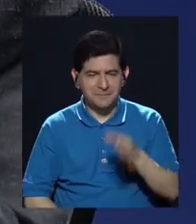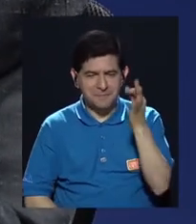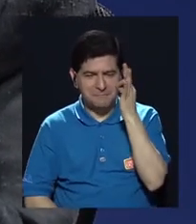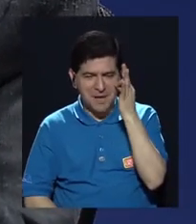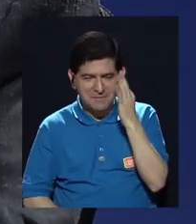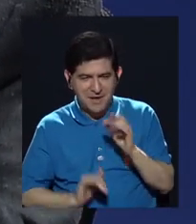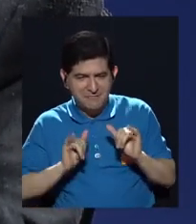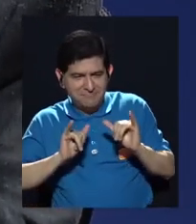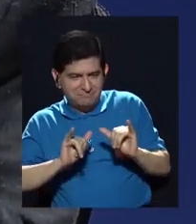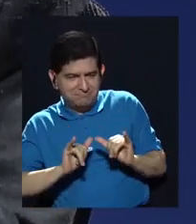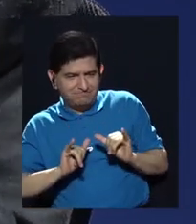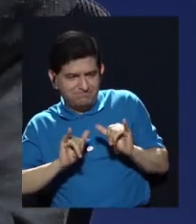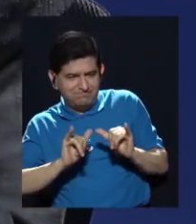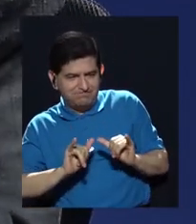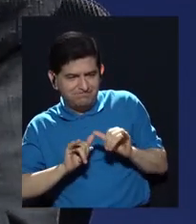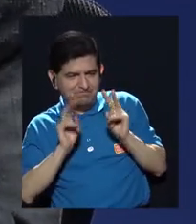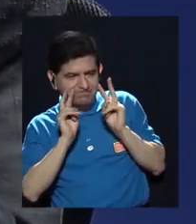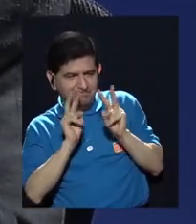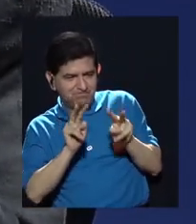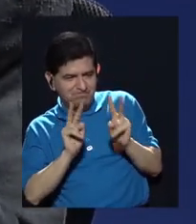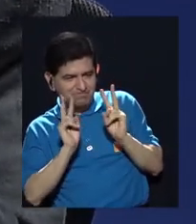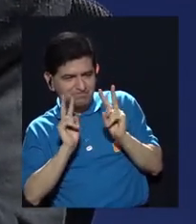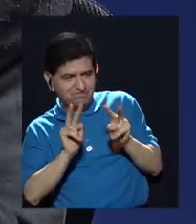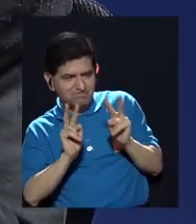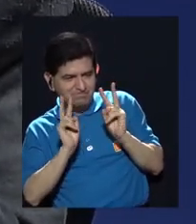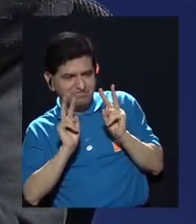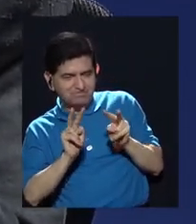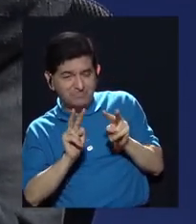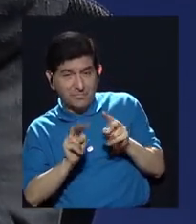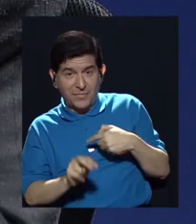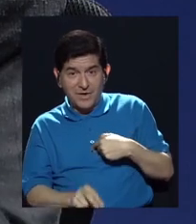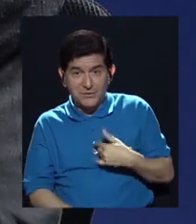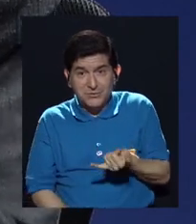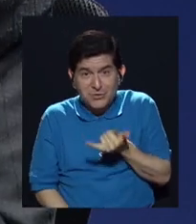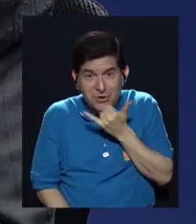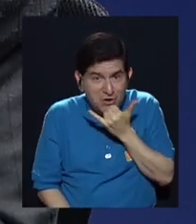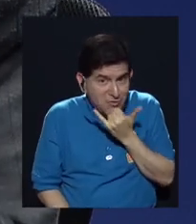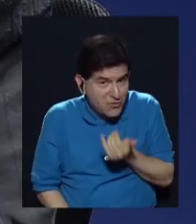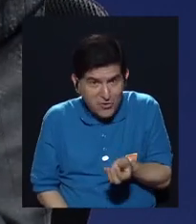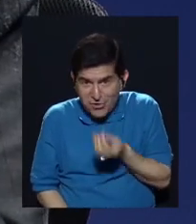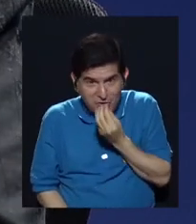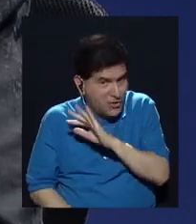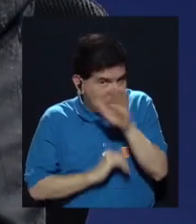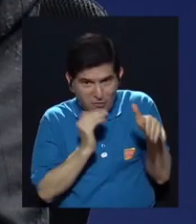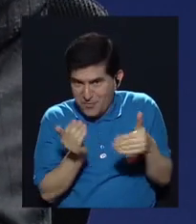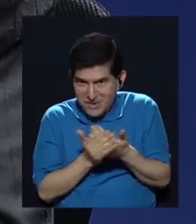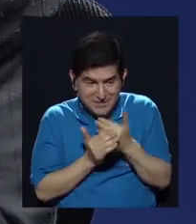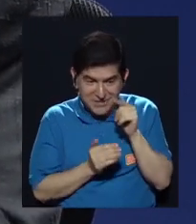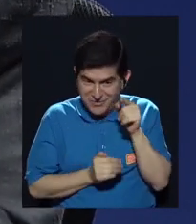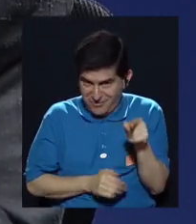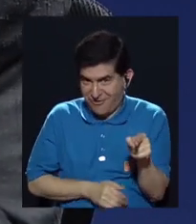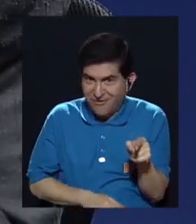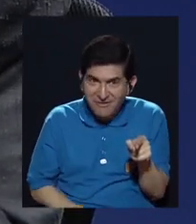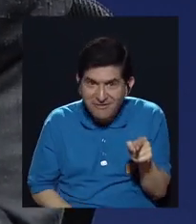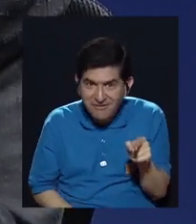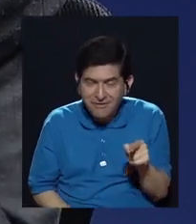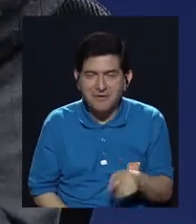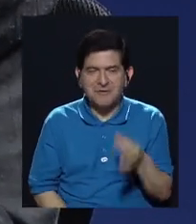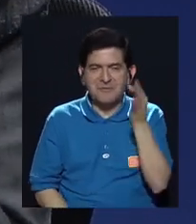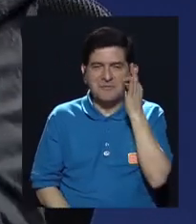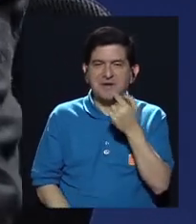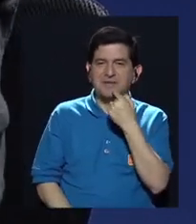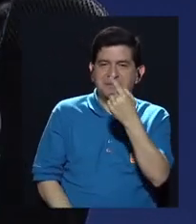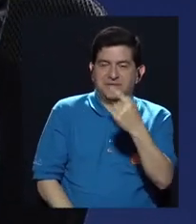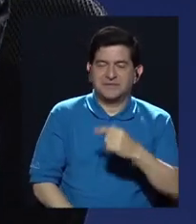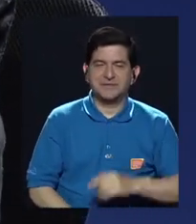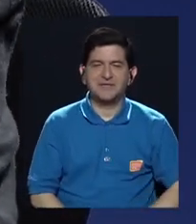Y don Pepe se quedaba por ahí observando. Y si uno cometía el error de no comerse todo lo que se sirvió,